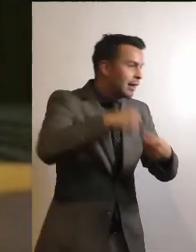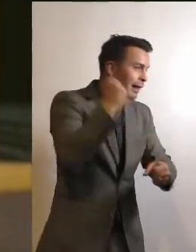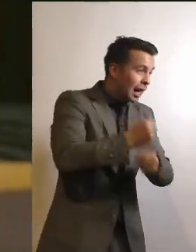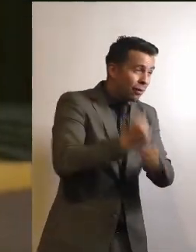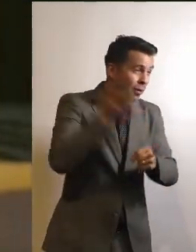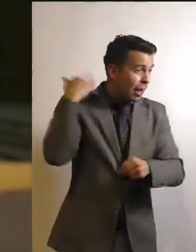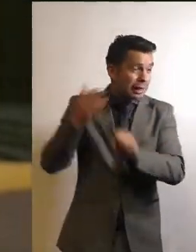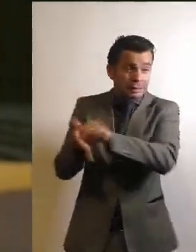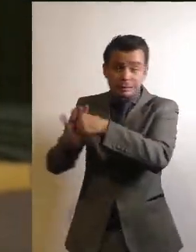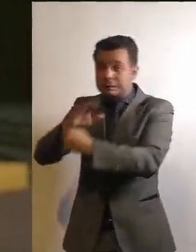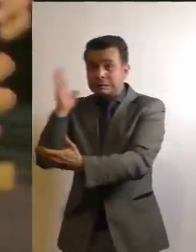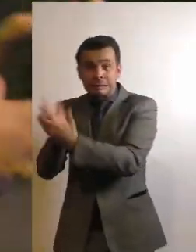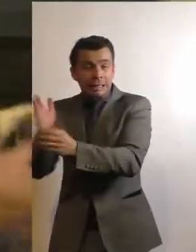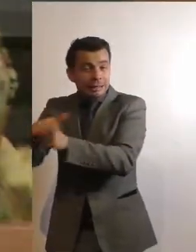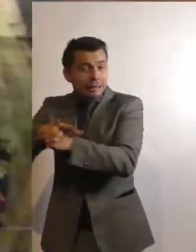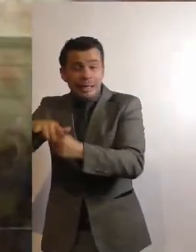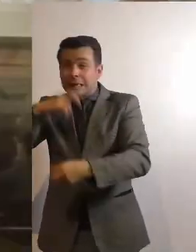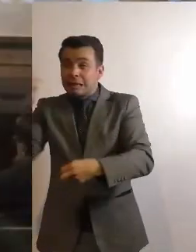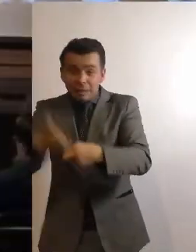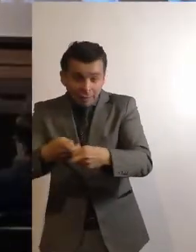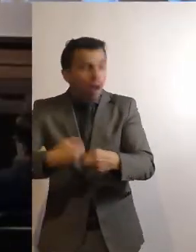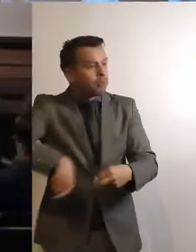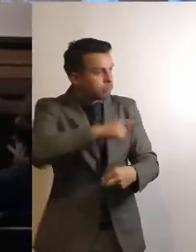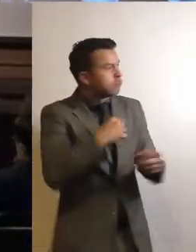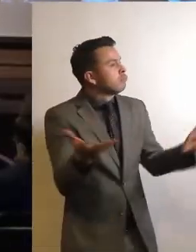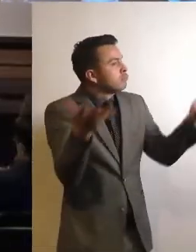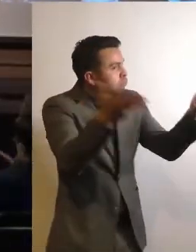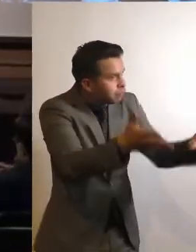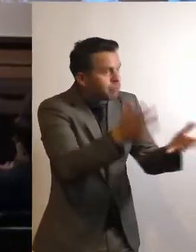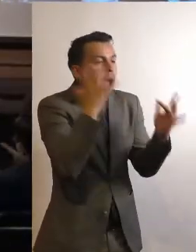en la universidad. Gracias.